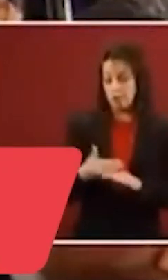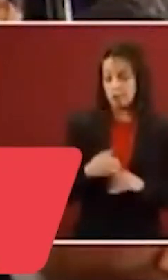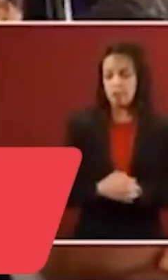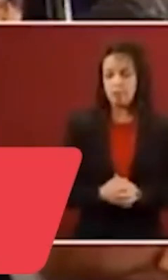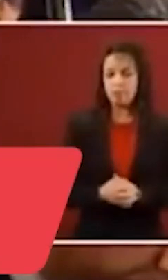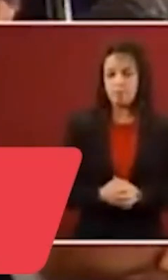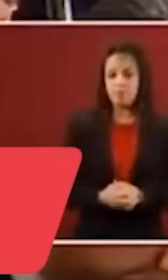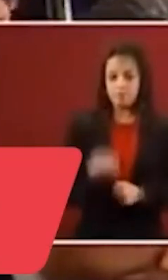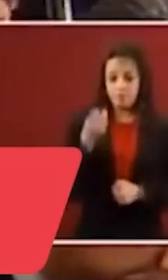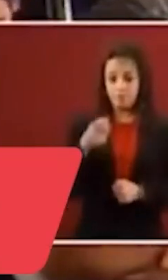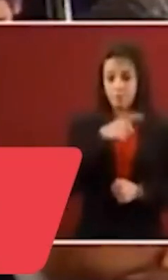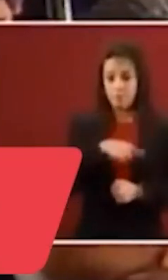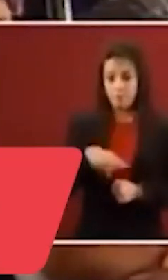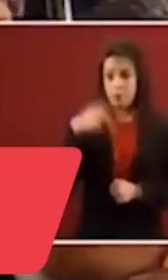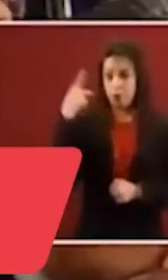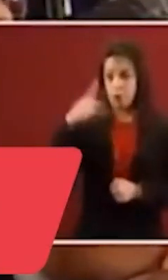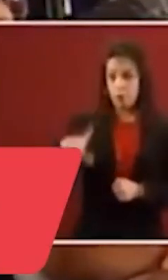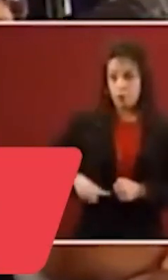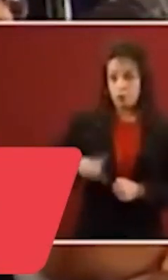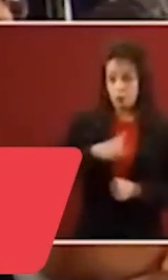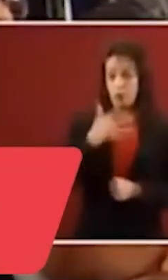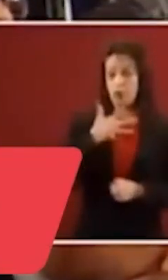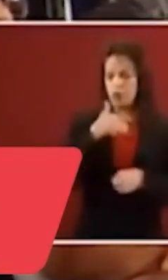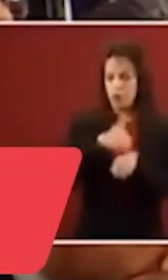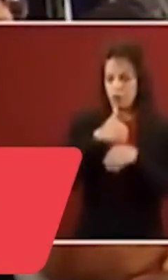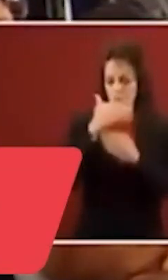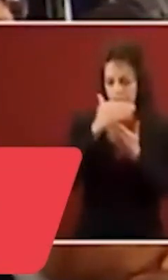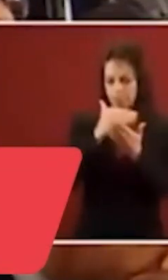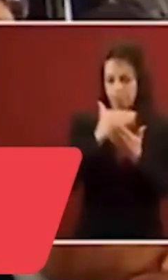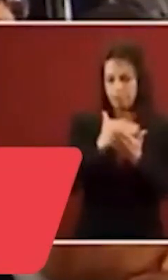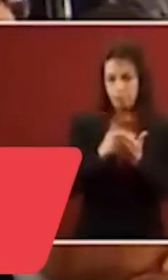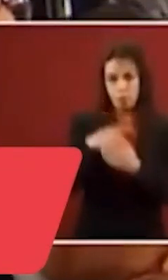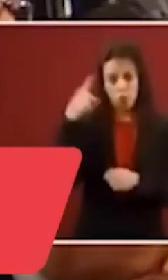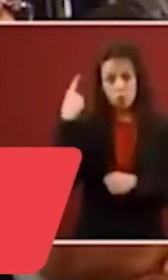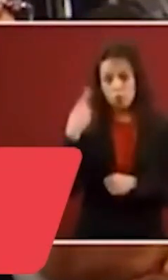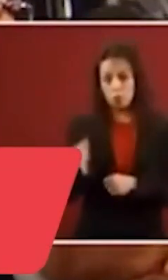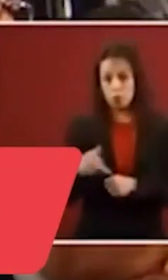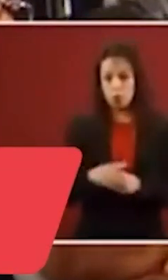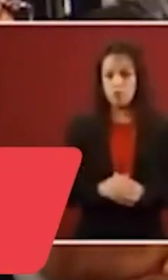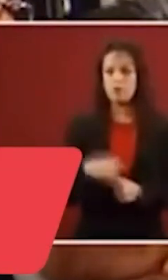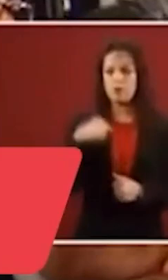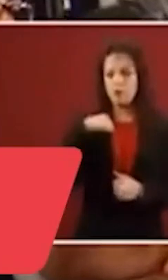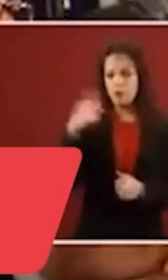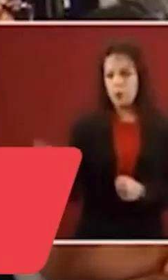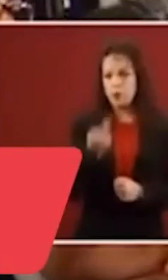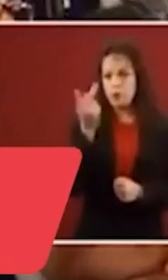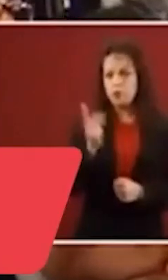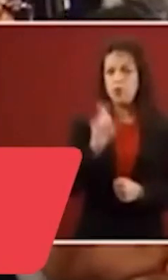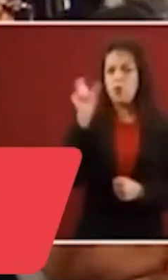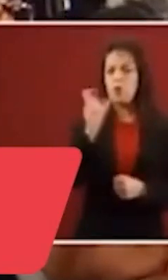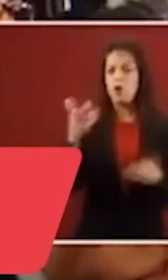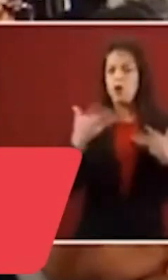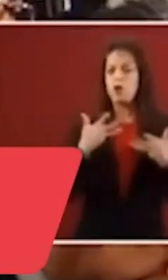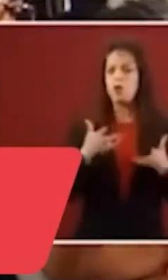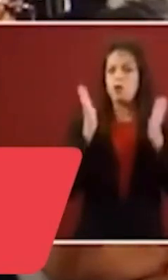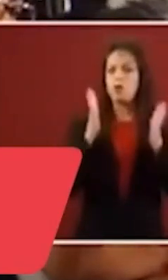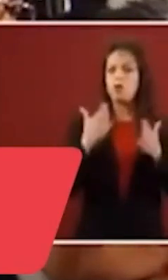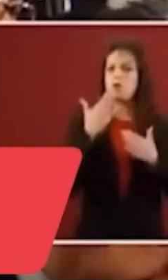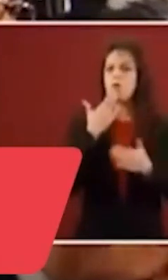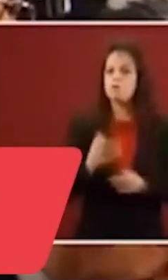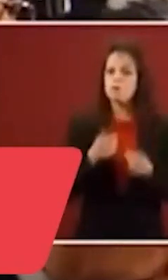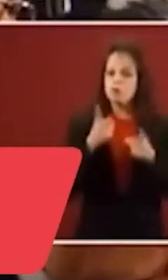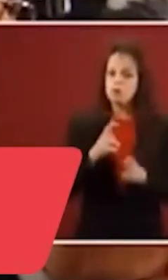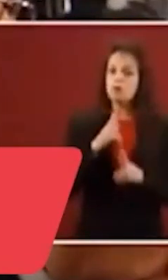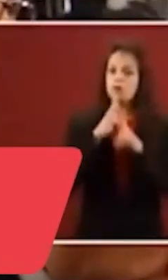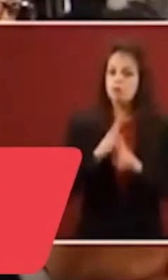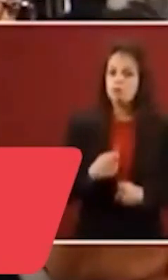protagonismo por parte de los trabajadores, de las organizaciones, de las masas, por ejemplo, también de estos nuevos movimientos que se están dando. Por